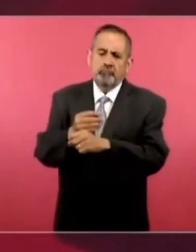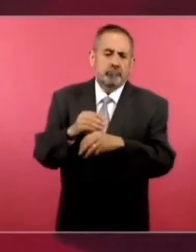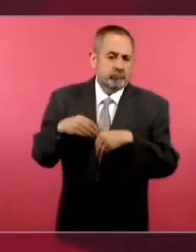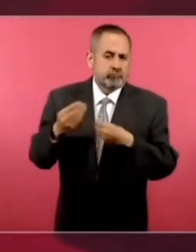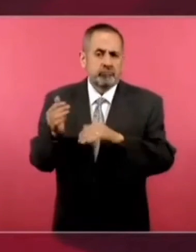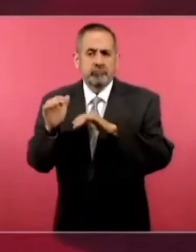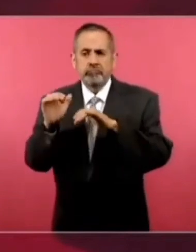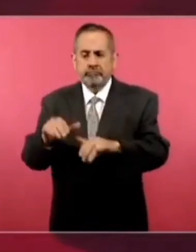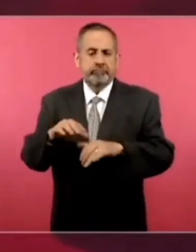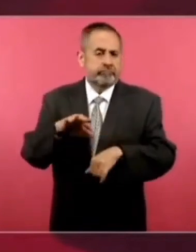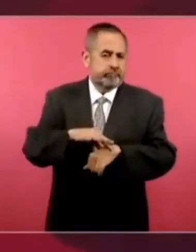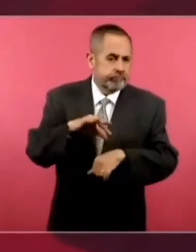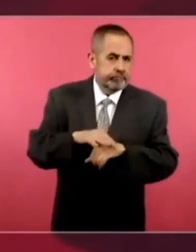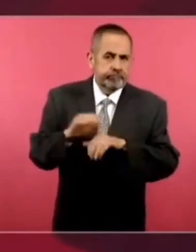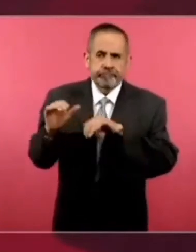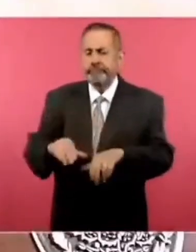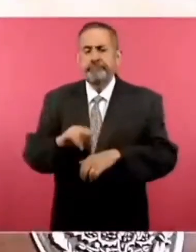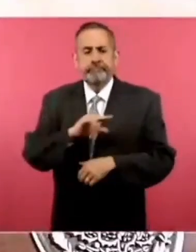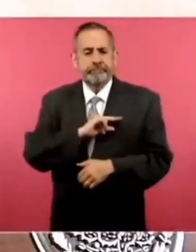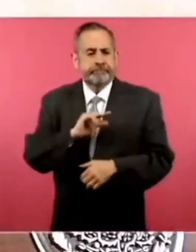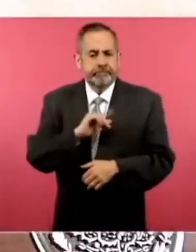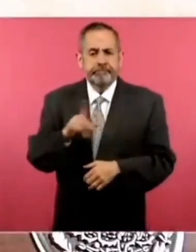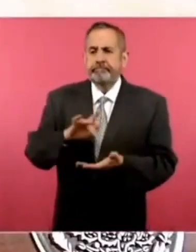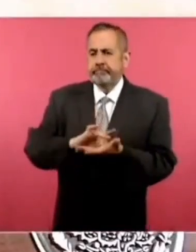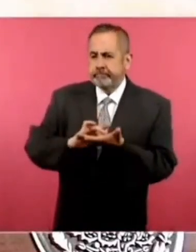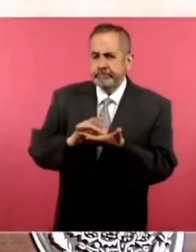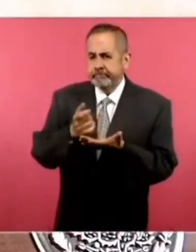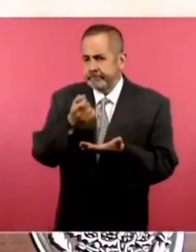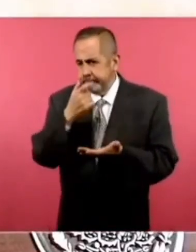doctores, que haya especialistas, medicinas.